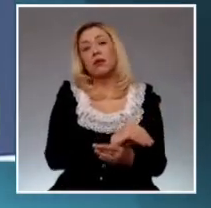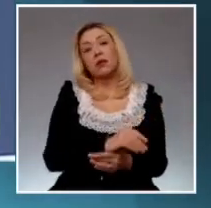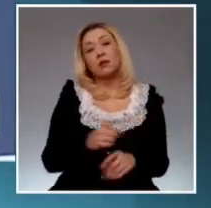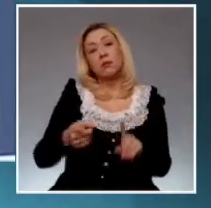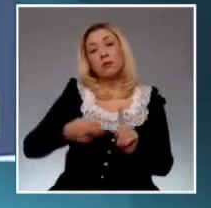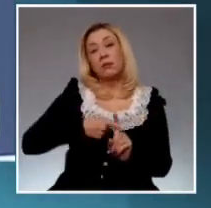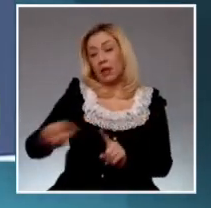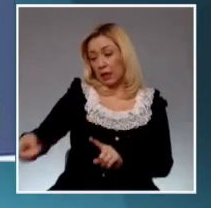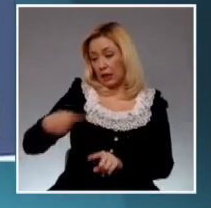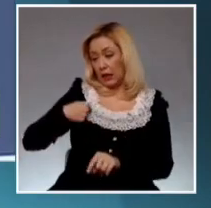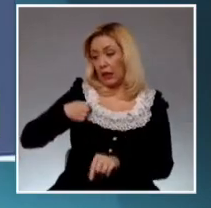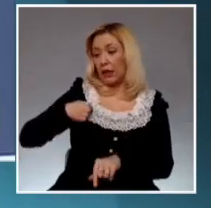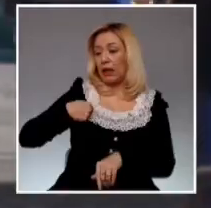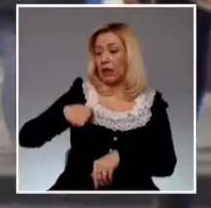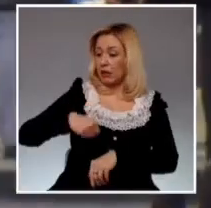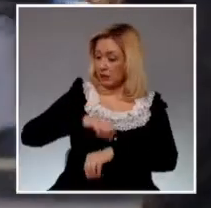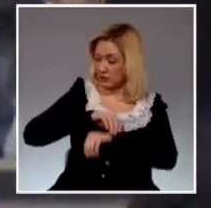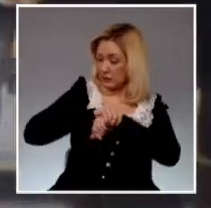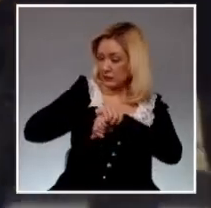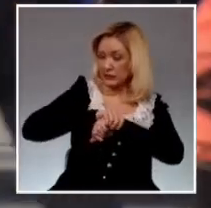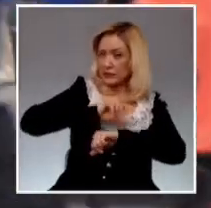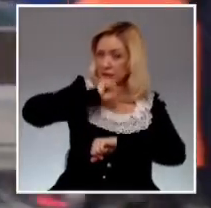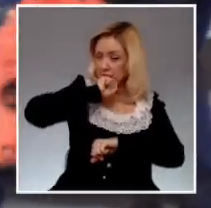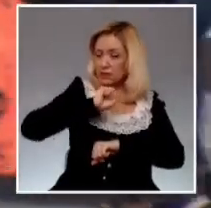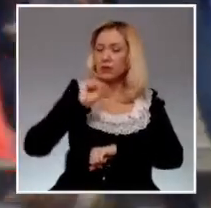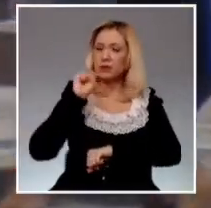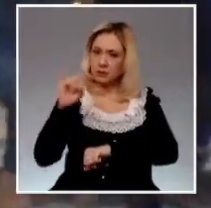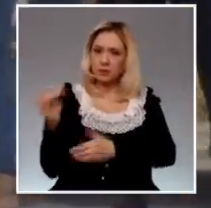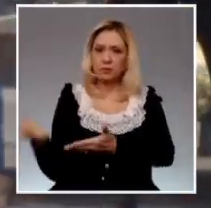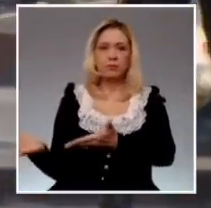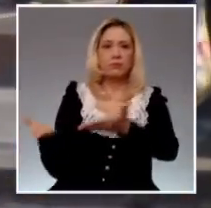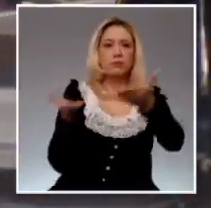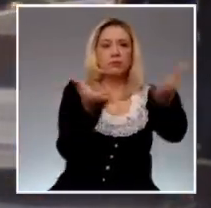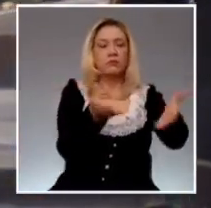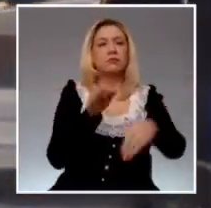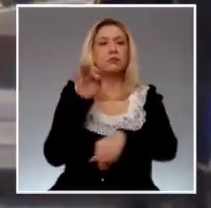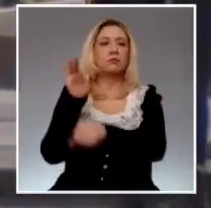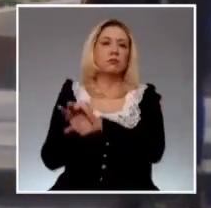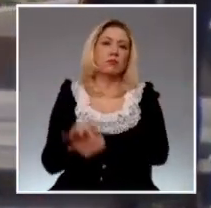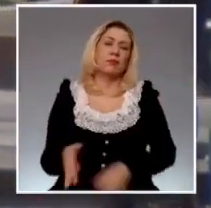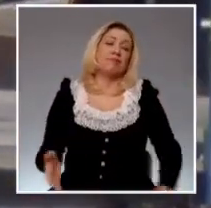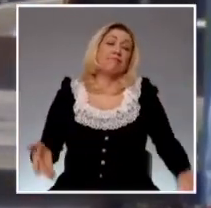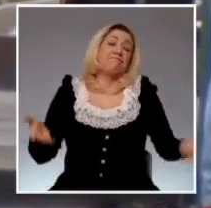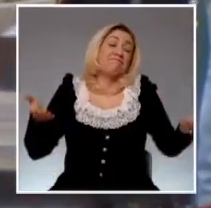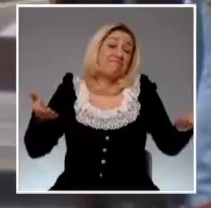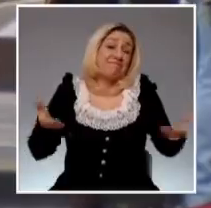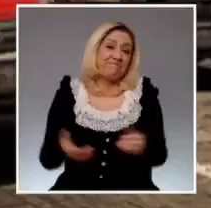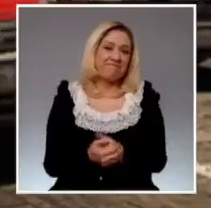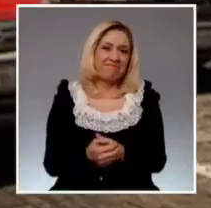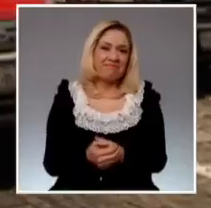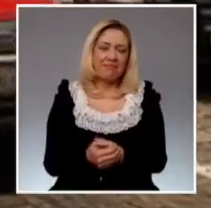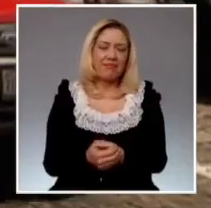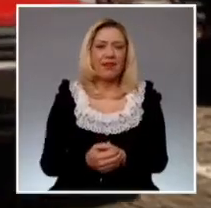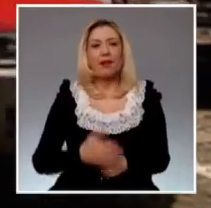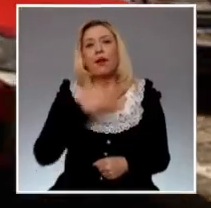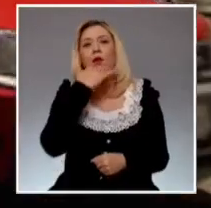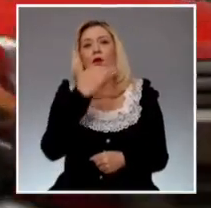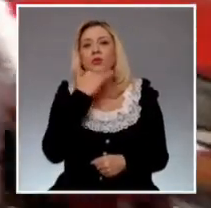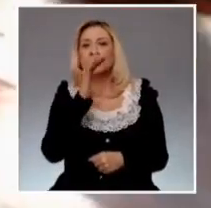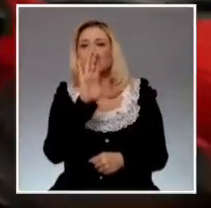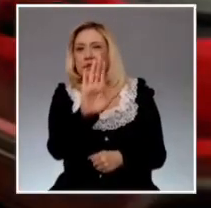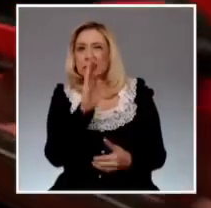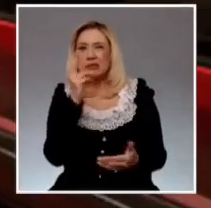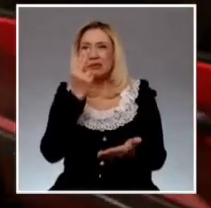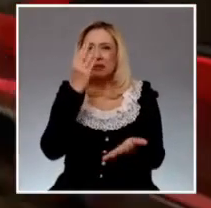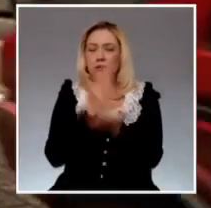las causas del fenómeno de la corrupción. Indicaron que colocar en el centro de la lucha contra la corrupción la participación ciudadana y la